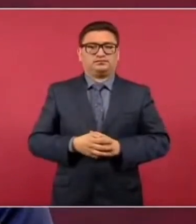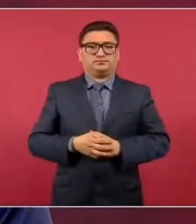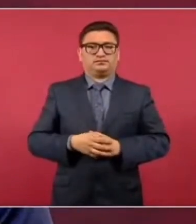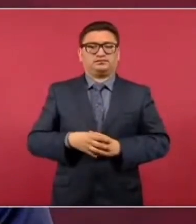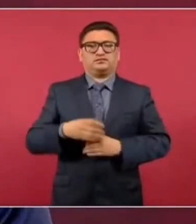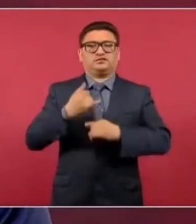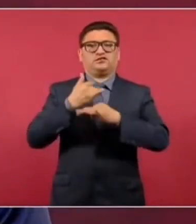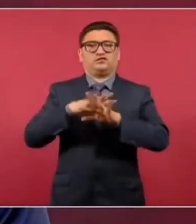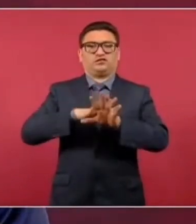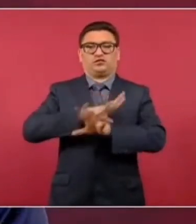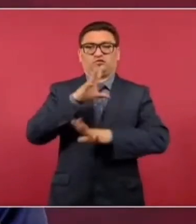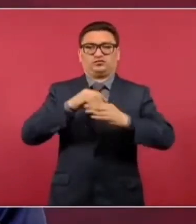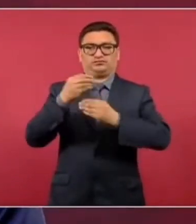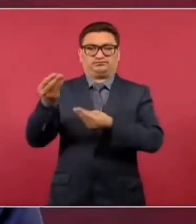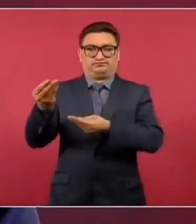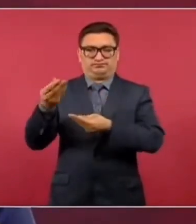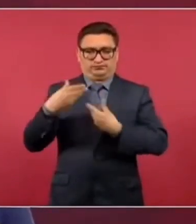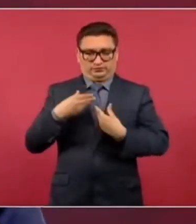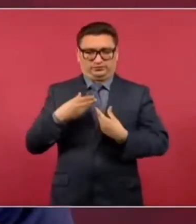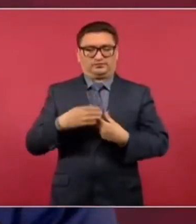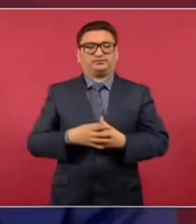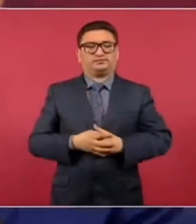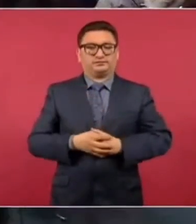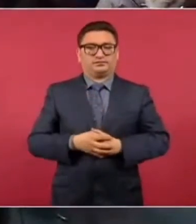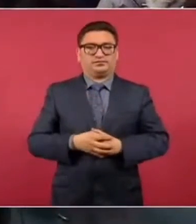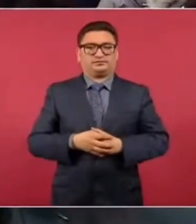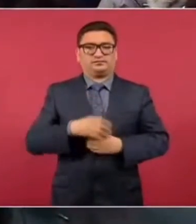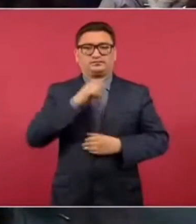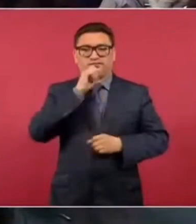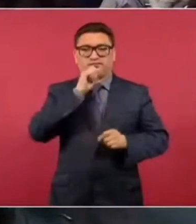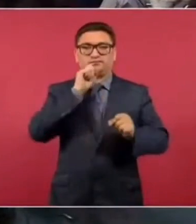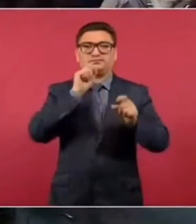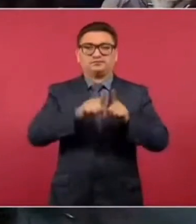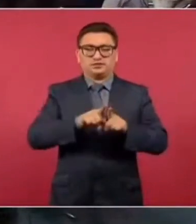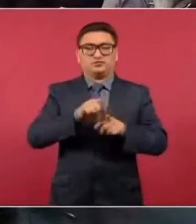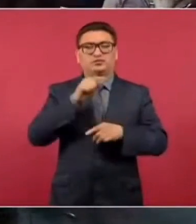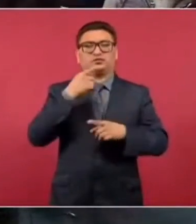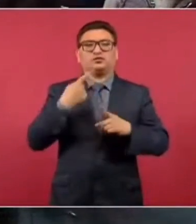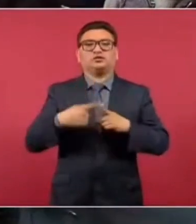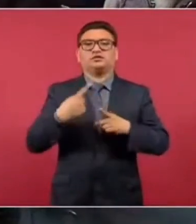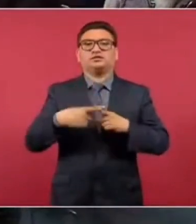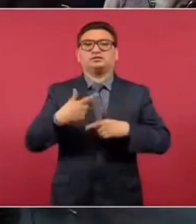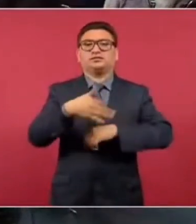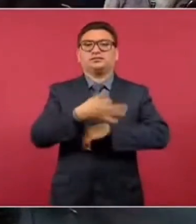nos envió el expediente, incluso el que estaba de interino.